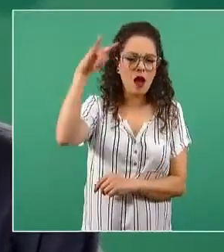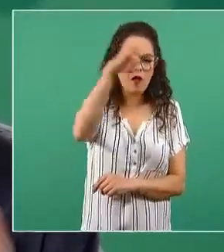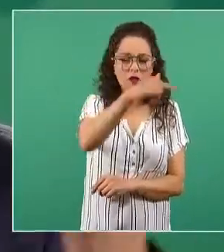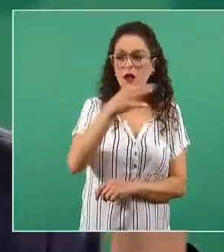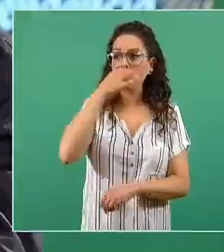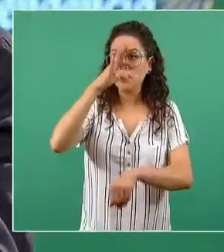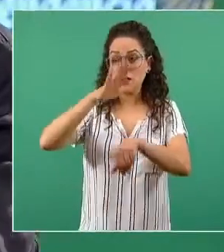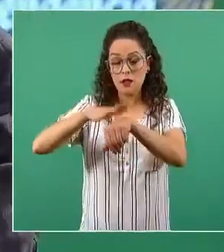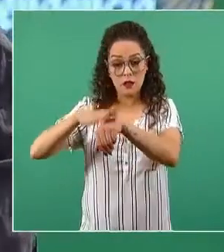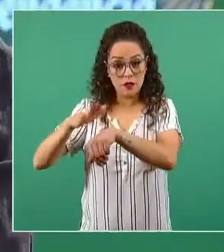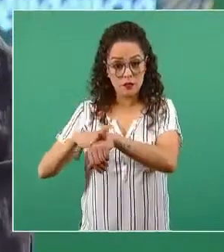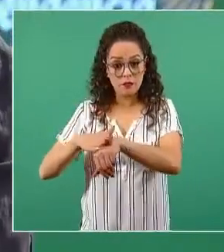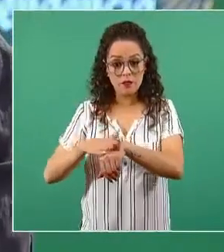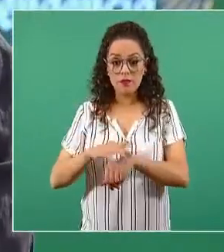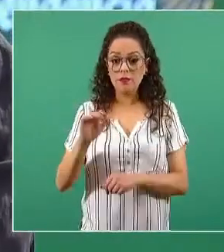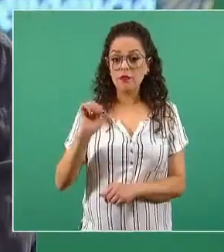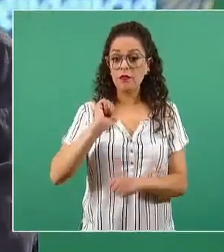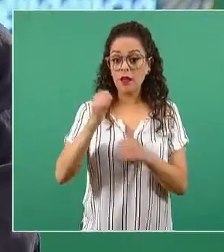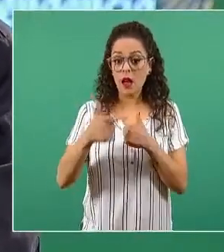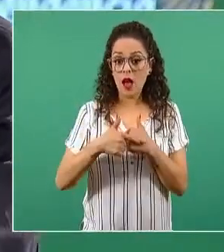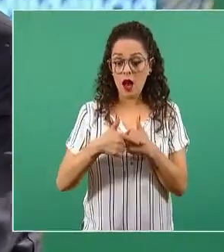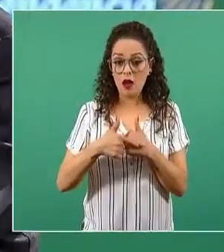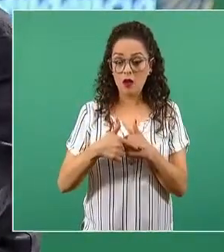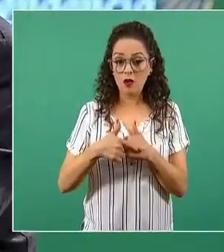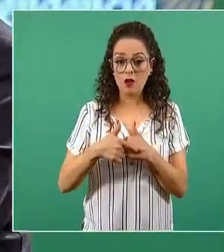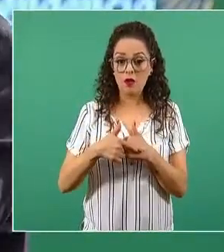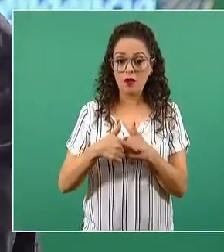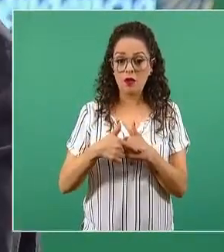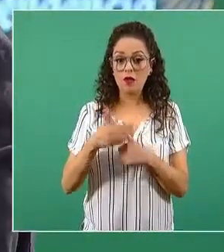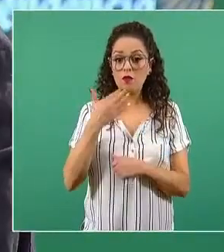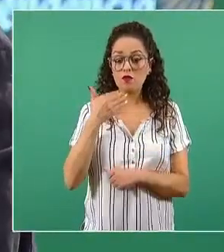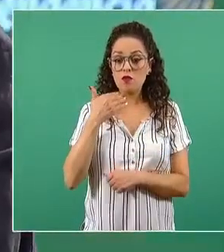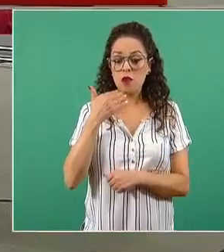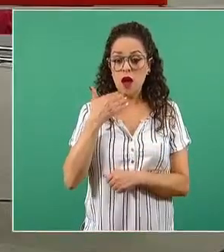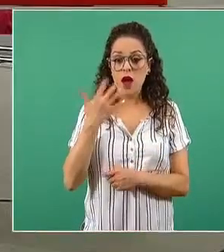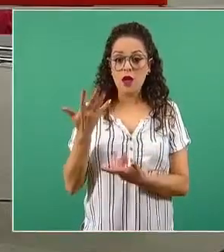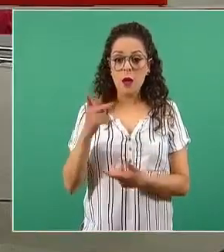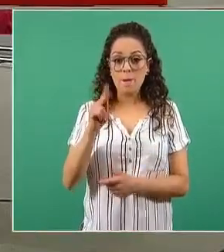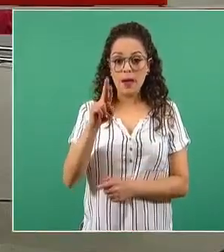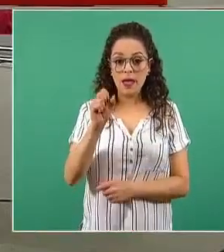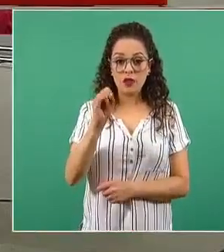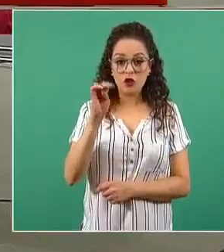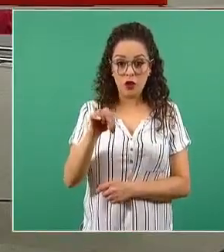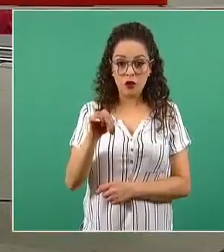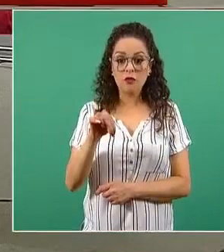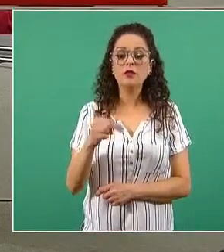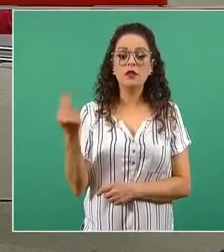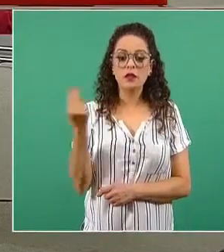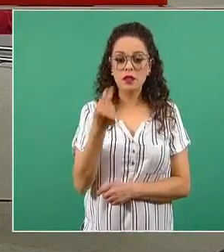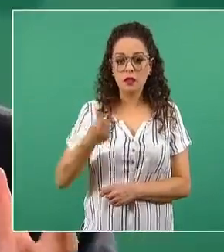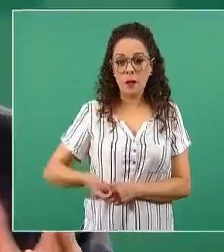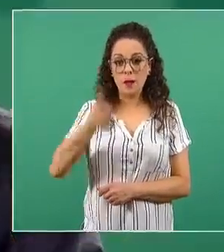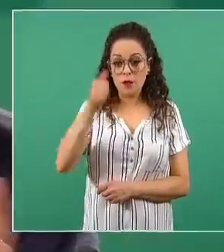instrucción es: si hay una pérdida de presión en la cabina, asegúrese de tener su mascarilla antes de tener la de